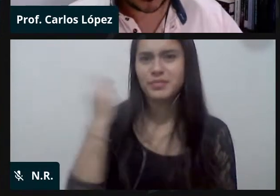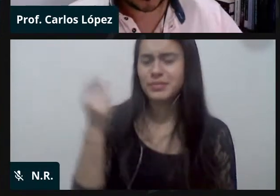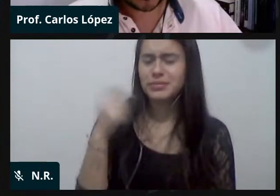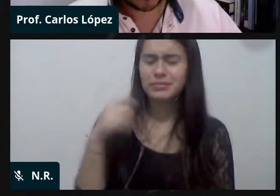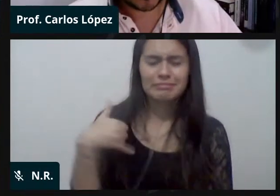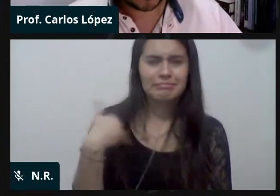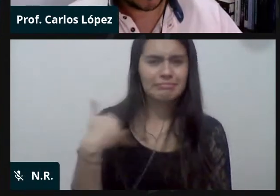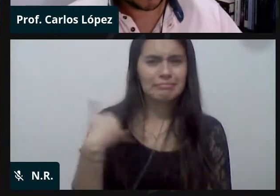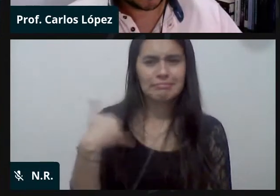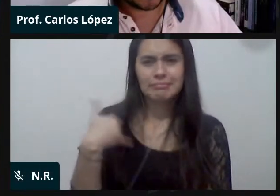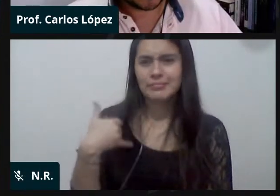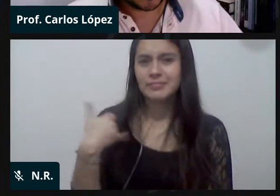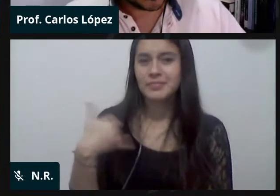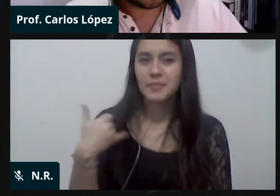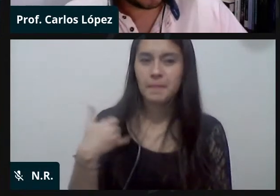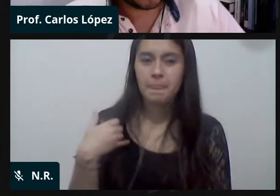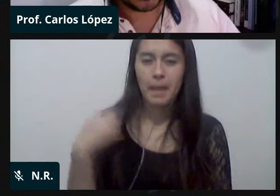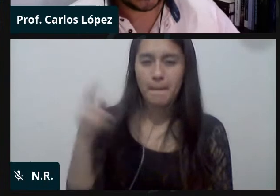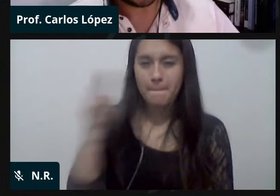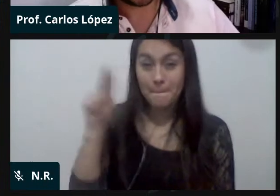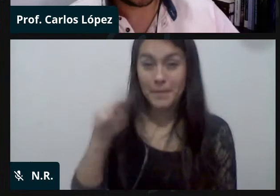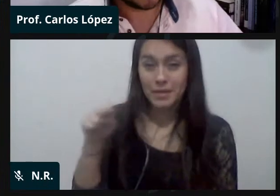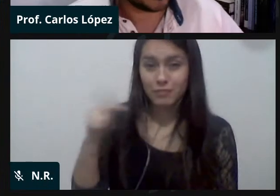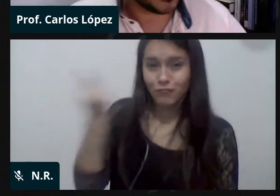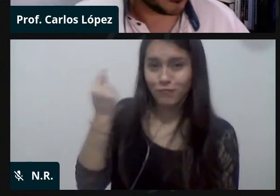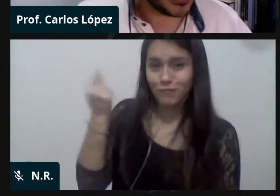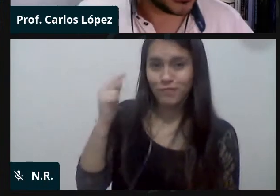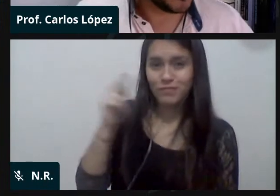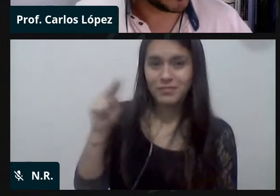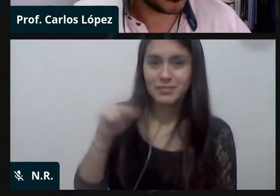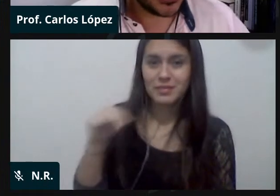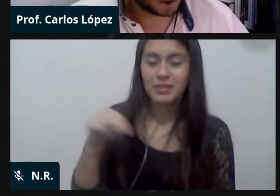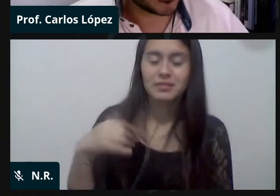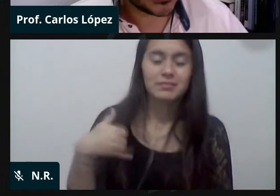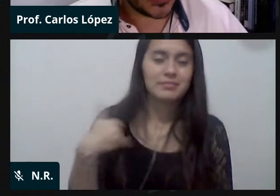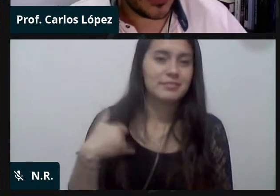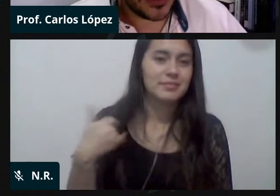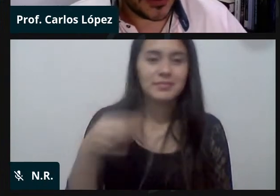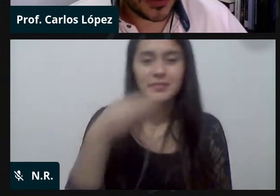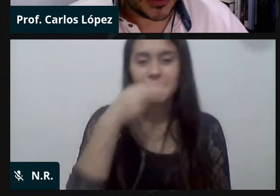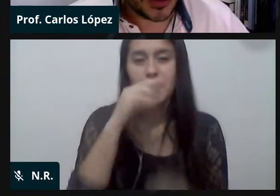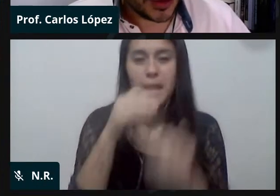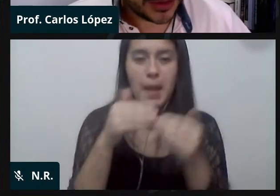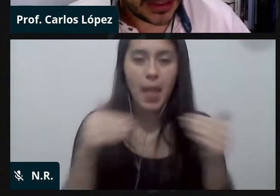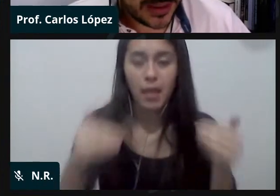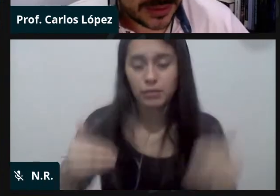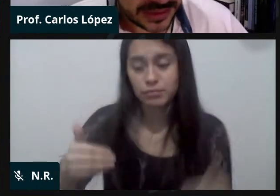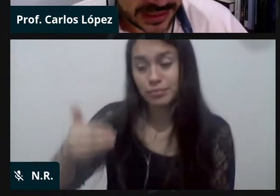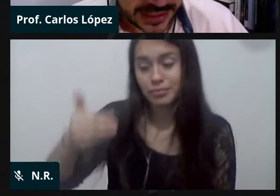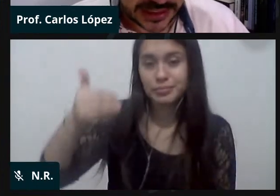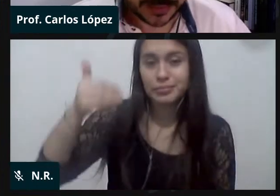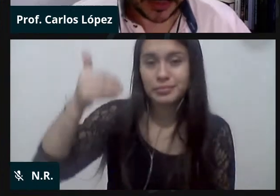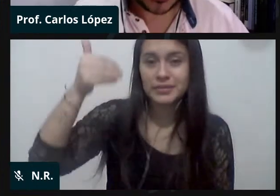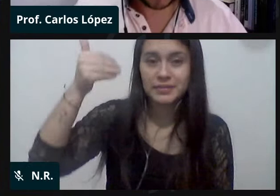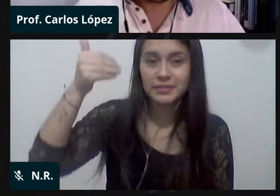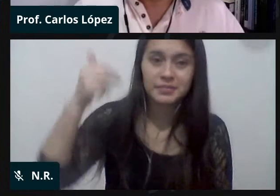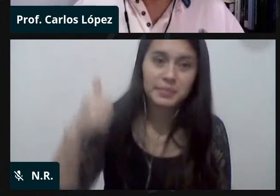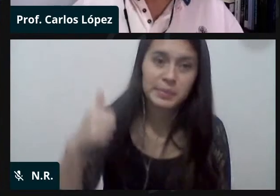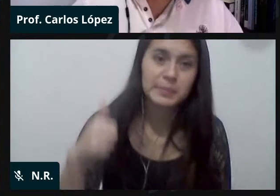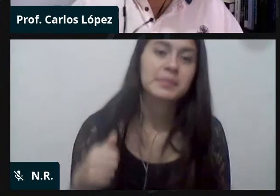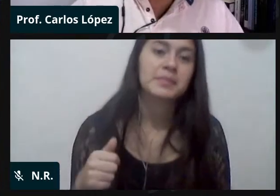fue en marzo. Éramos unos niños. No, mire, George. ¿Cómo hemos crecido? George estaba sin